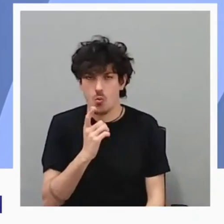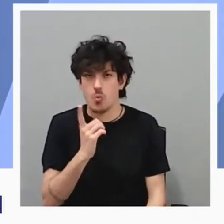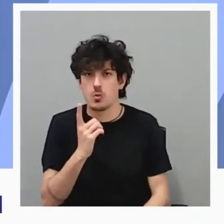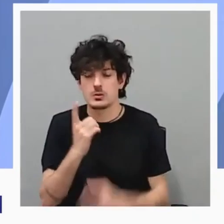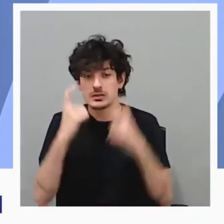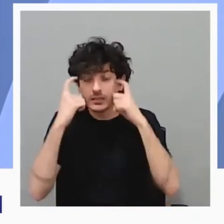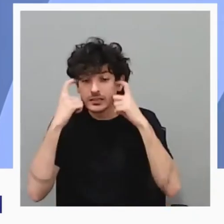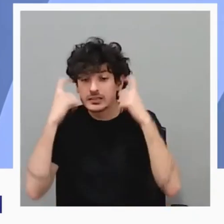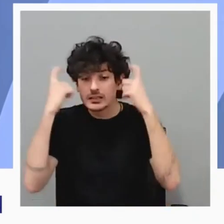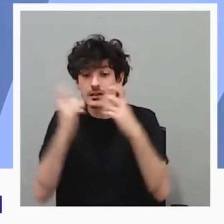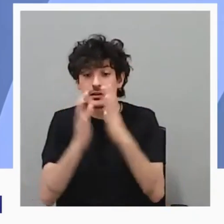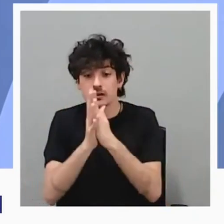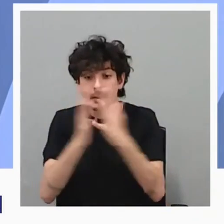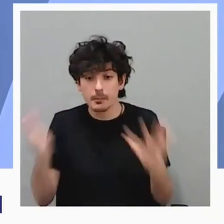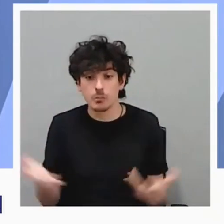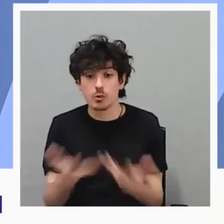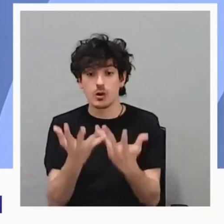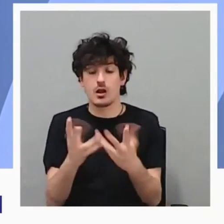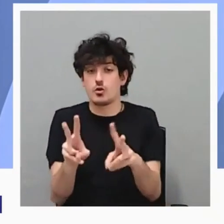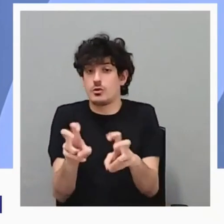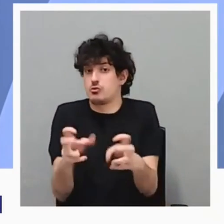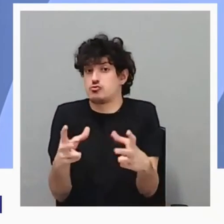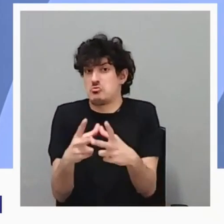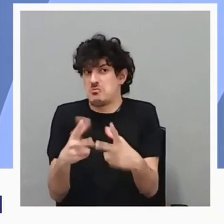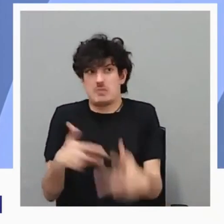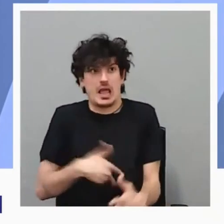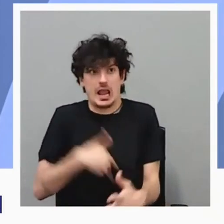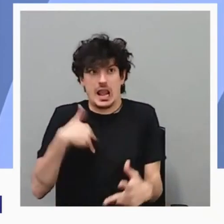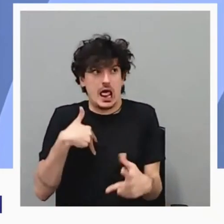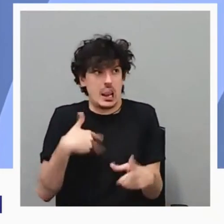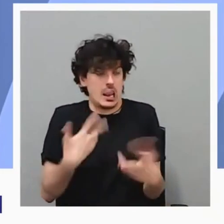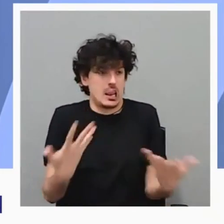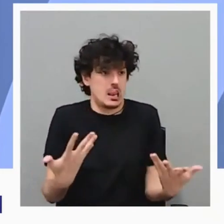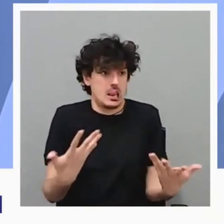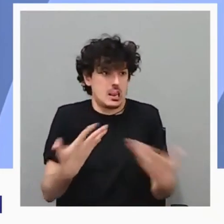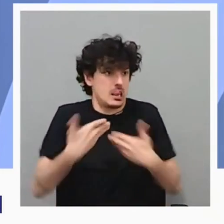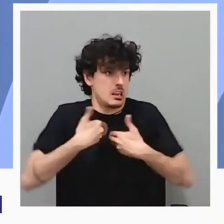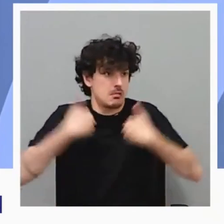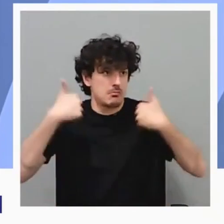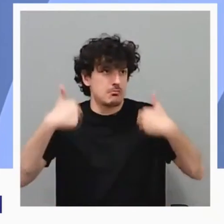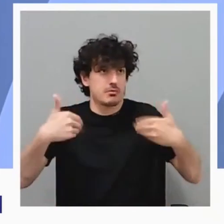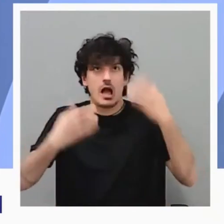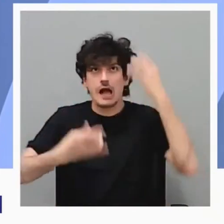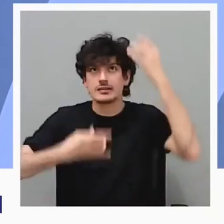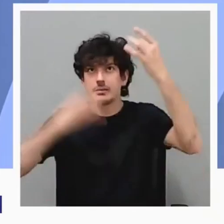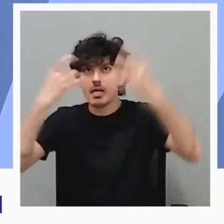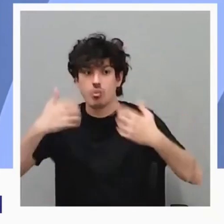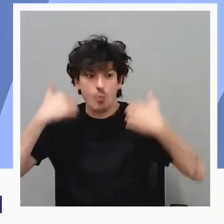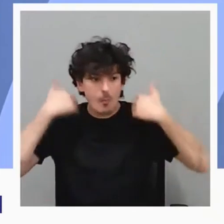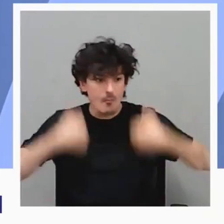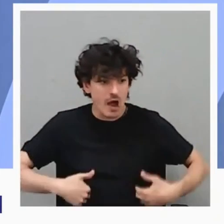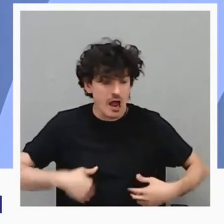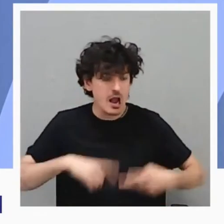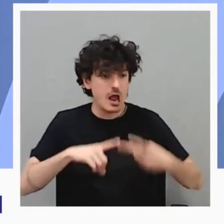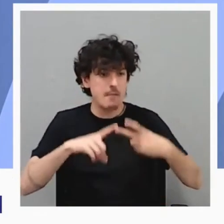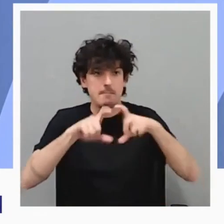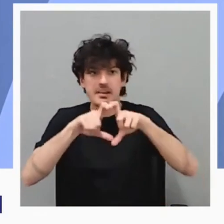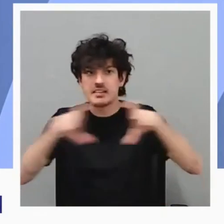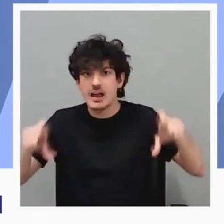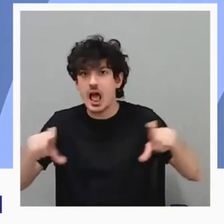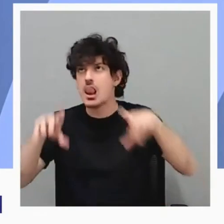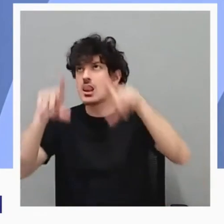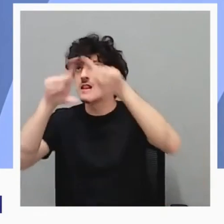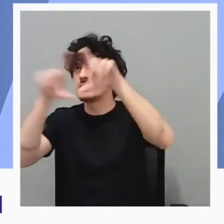más amplio del término, en cualquier tipo de actividad humana, empresarial, institucional,